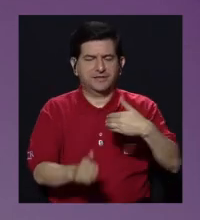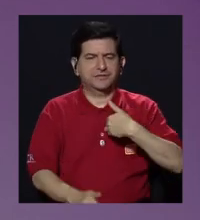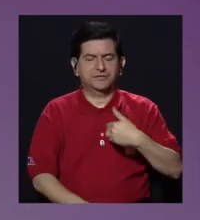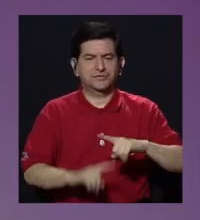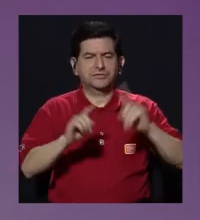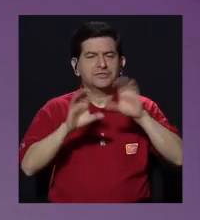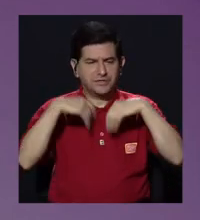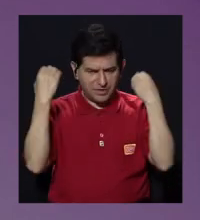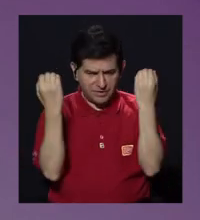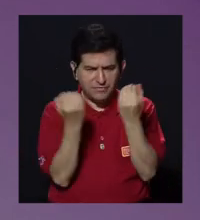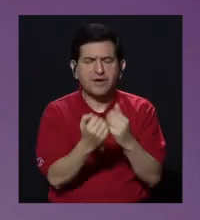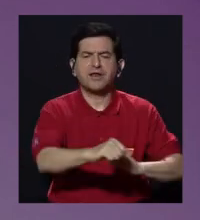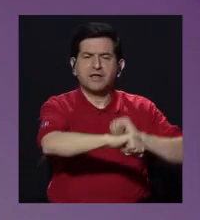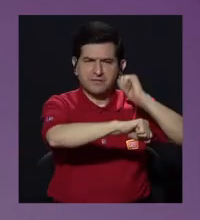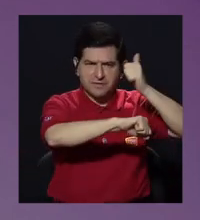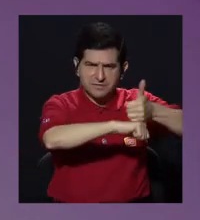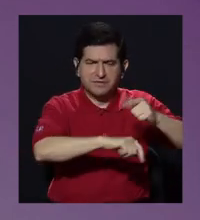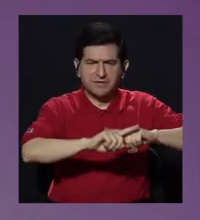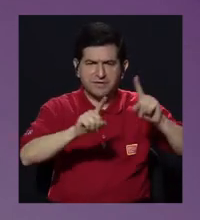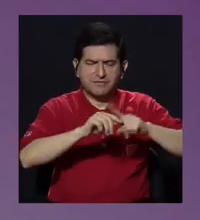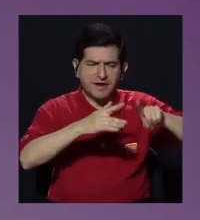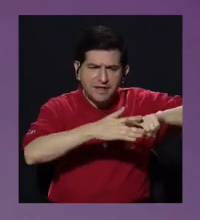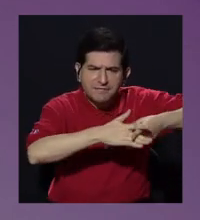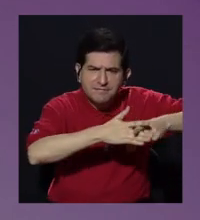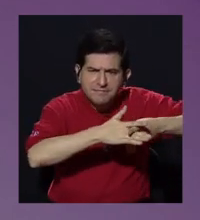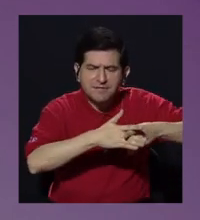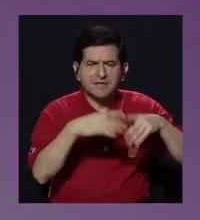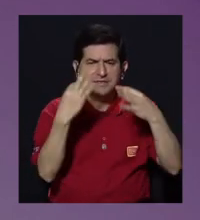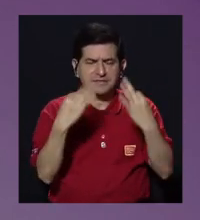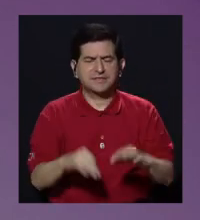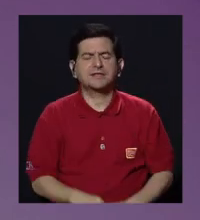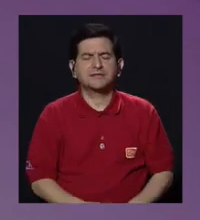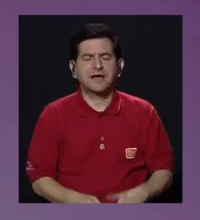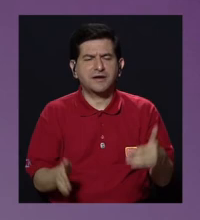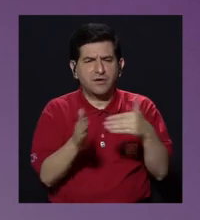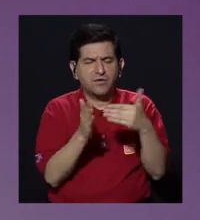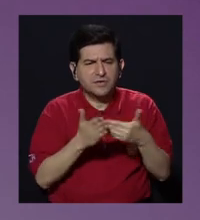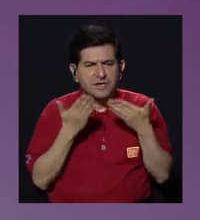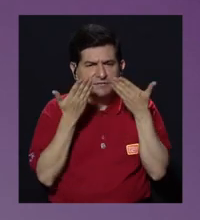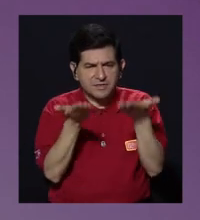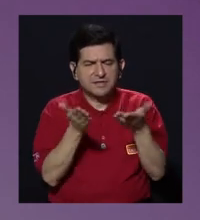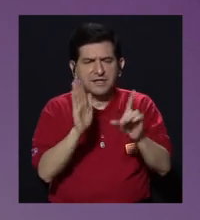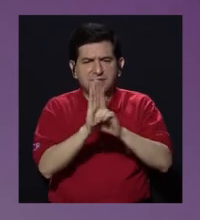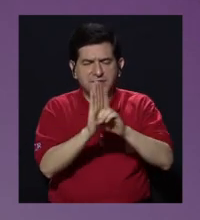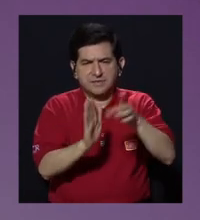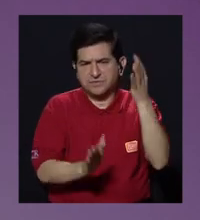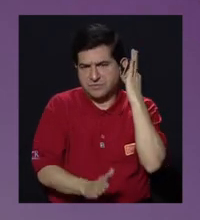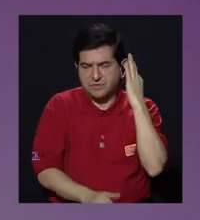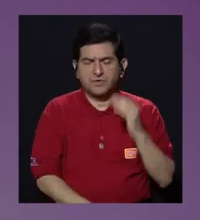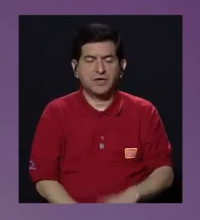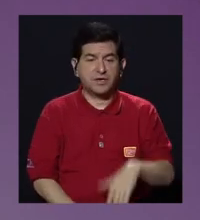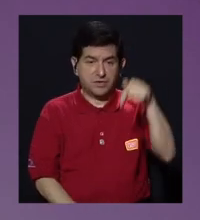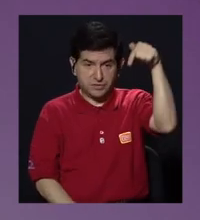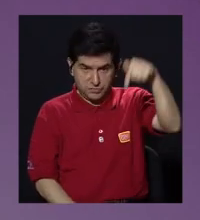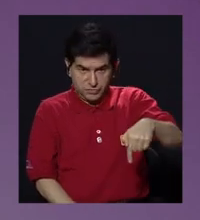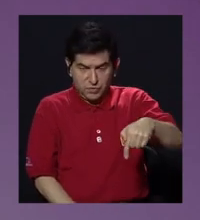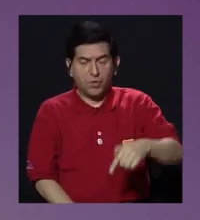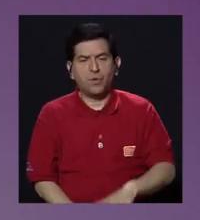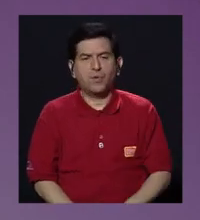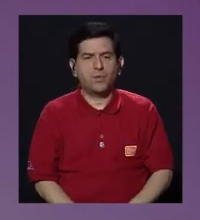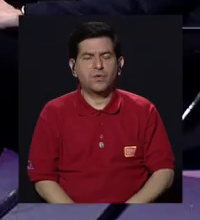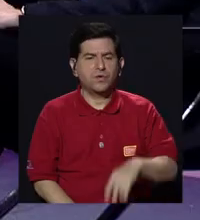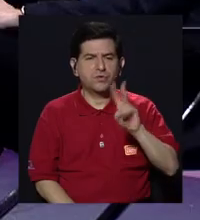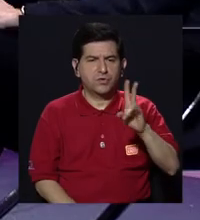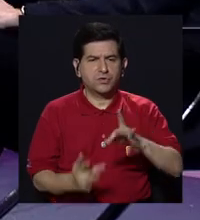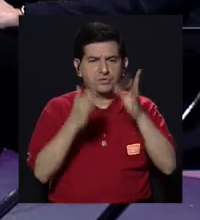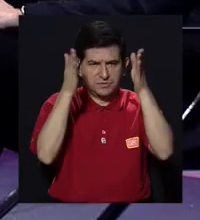Diferentes organizaciones han implementado una serie de mecanismos para reivindicarle esos derechos a las mujeres y hoy nos encontramos con